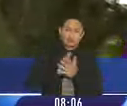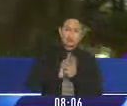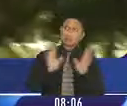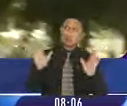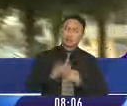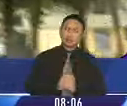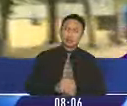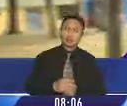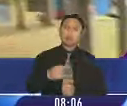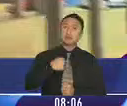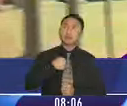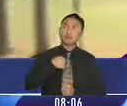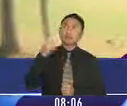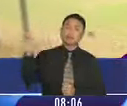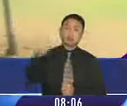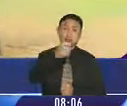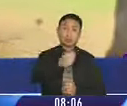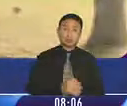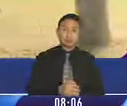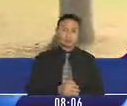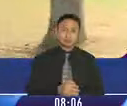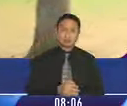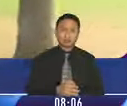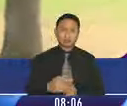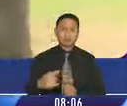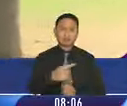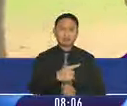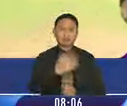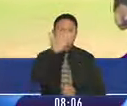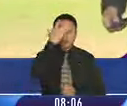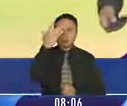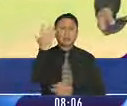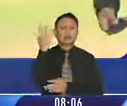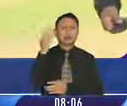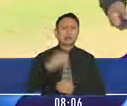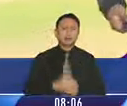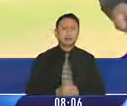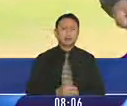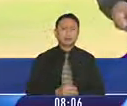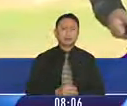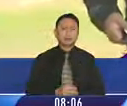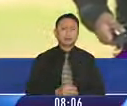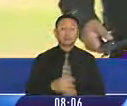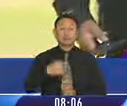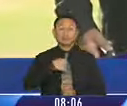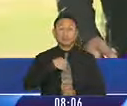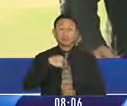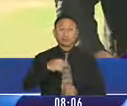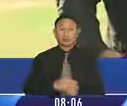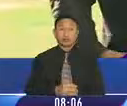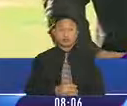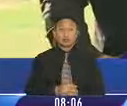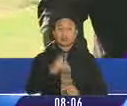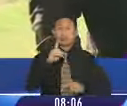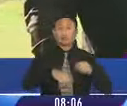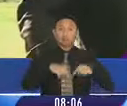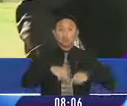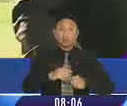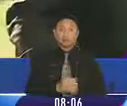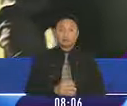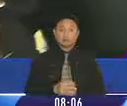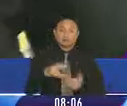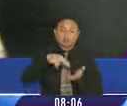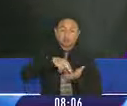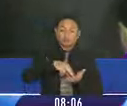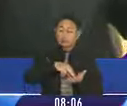que se me queda mi chompa ahí. Le digo, y para eso, le digo, ¿qué te subes al árbol? Y ahí trató de bajarle como quiera la chompa, pero no pudo. Se paró,